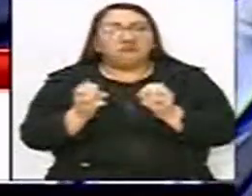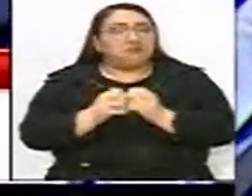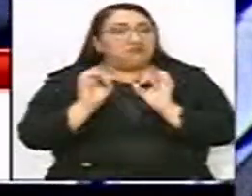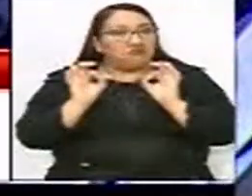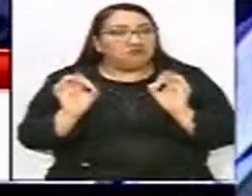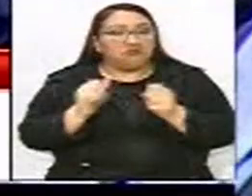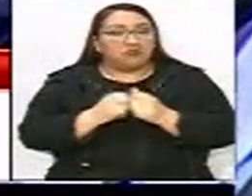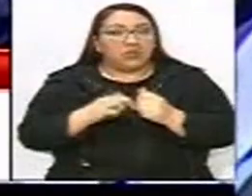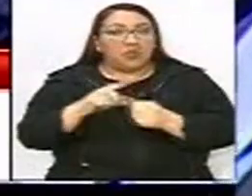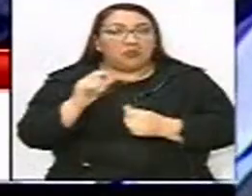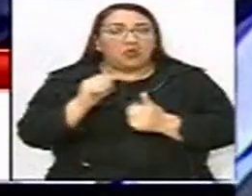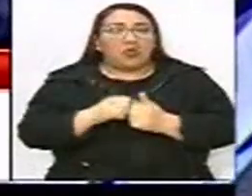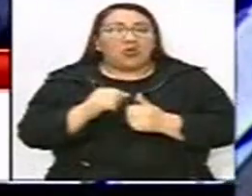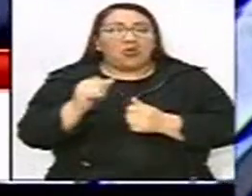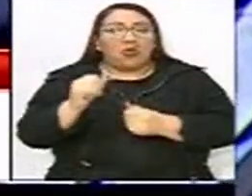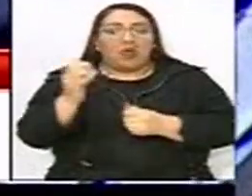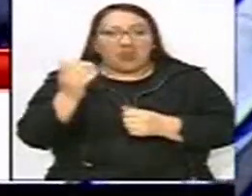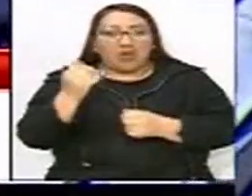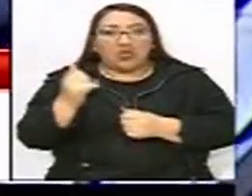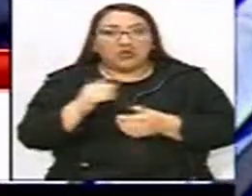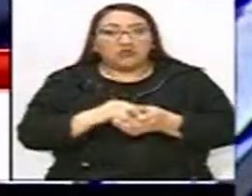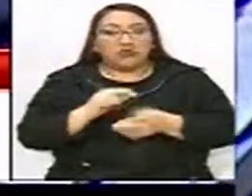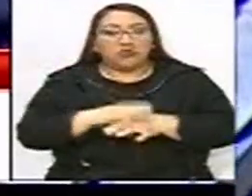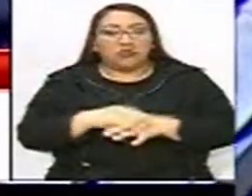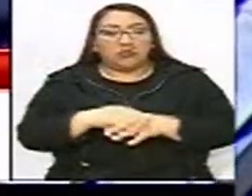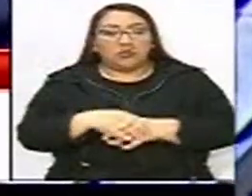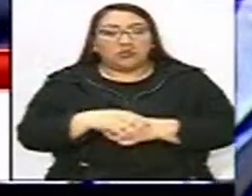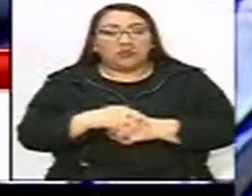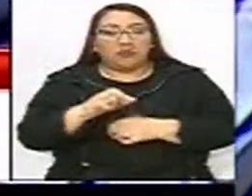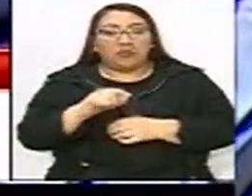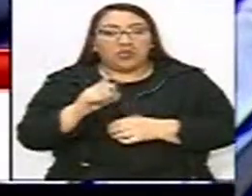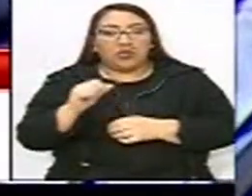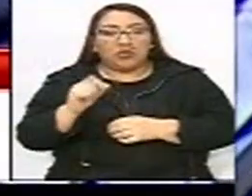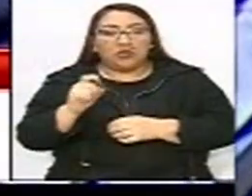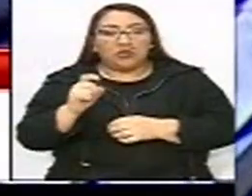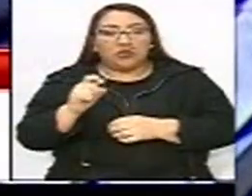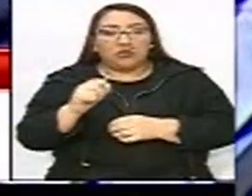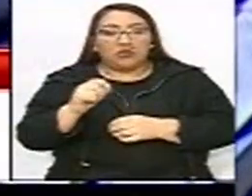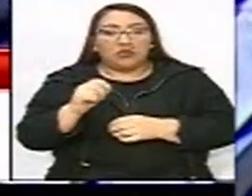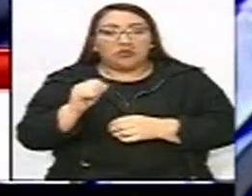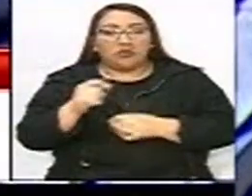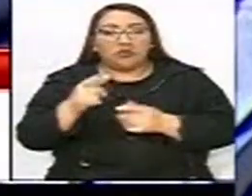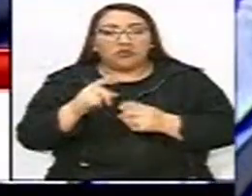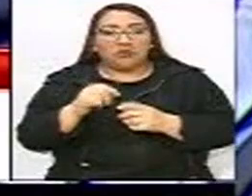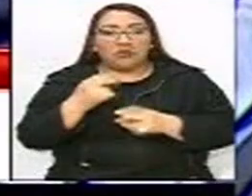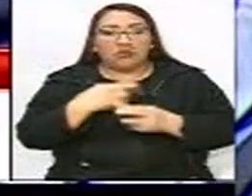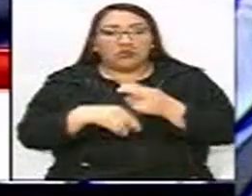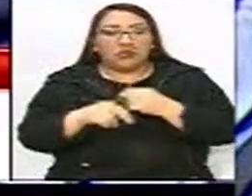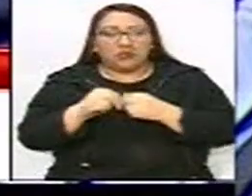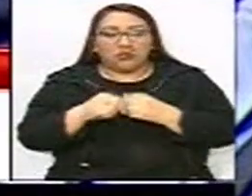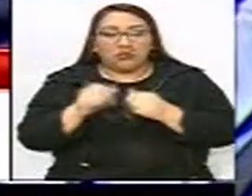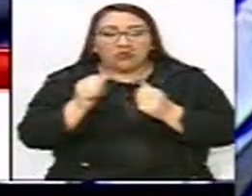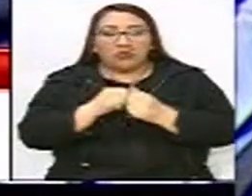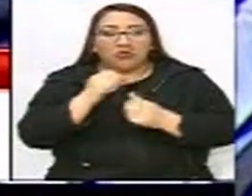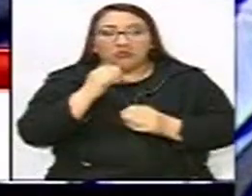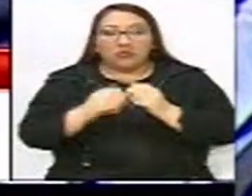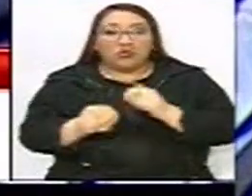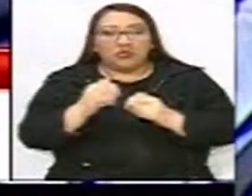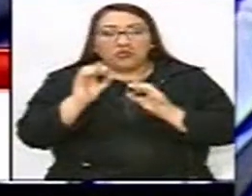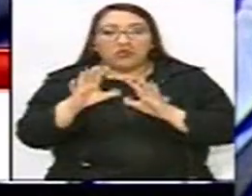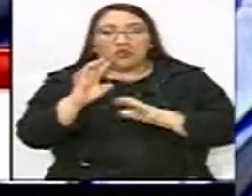el plus del cobro que existe sobre el PEX. En cuanto a la tasa de retorno, es por la modificación